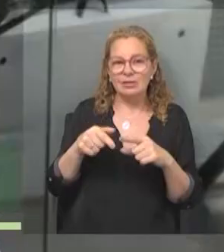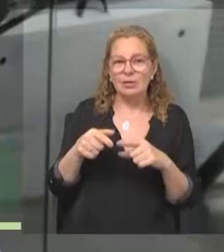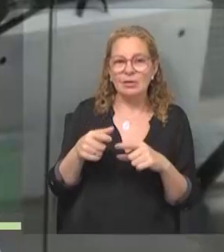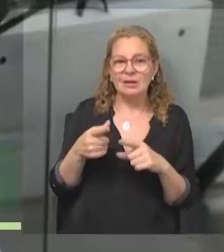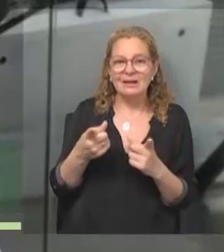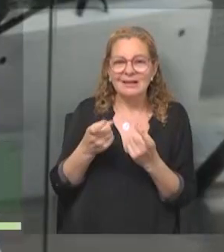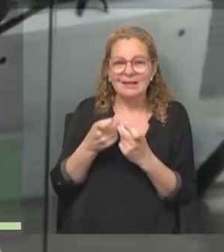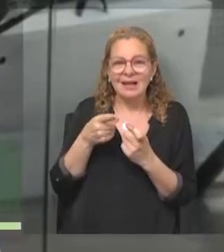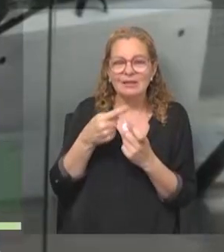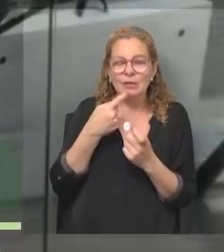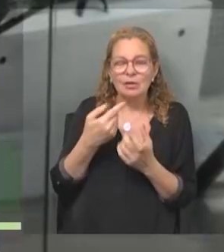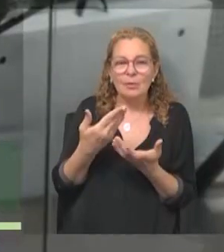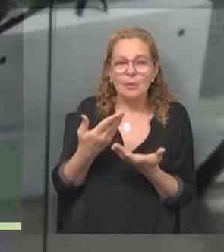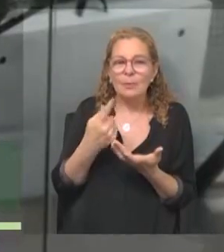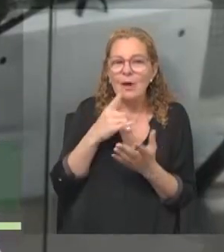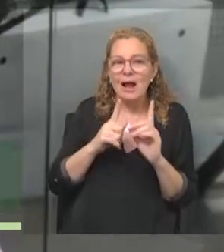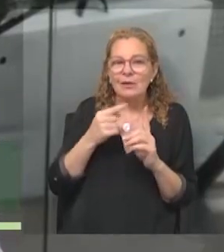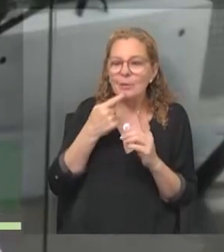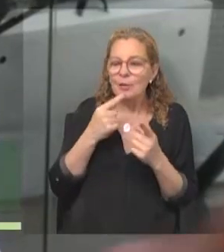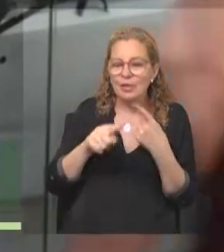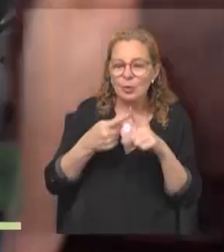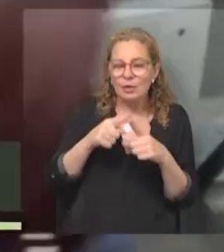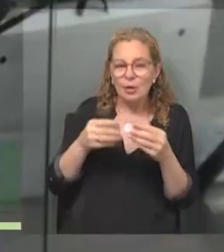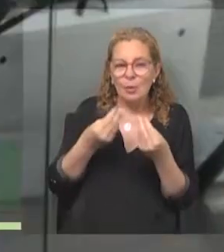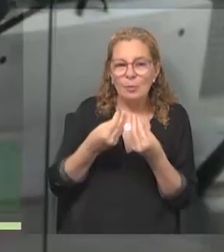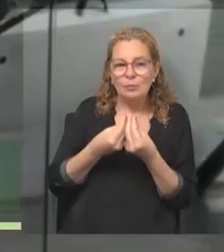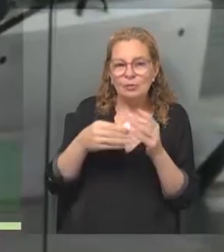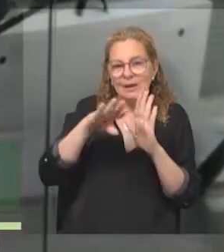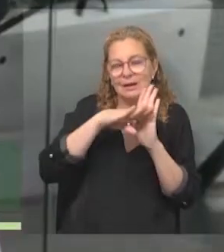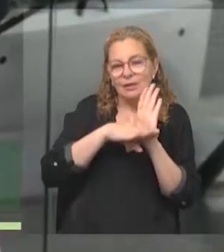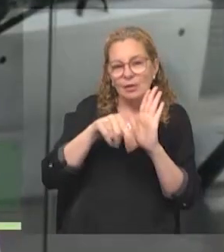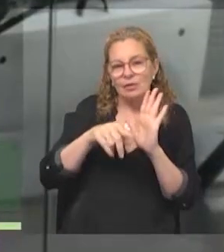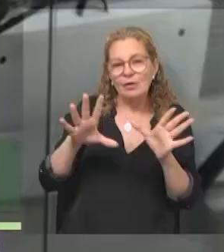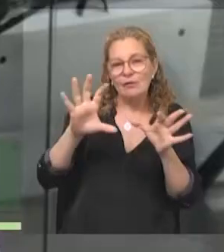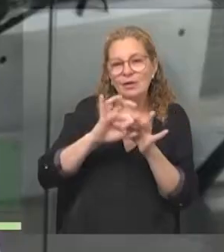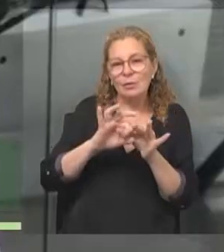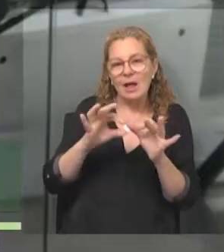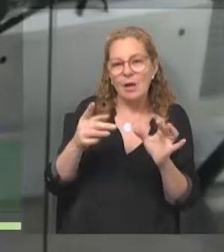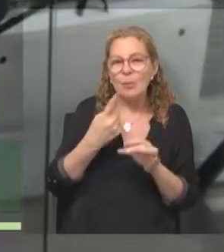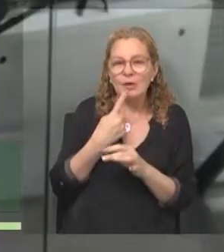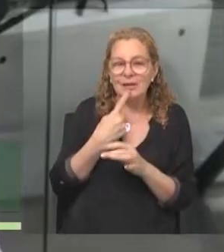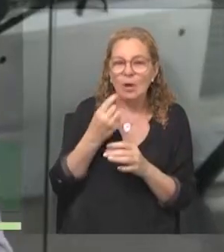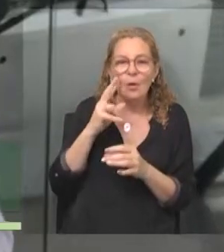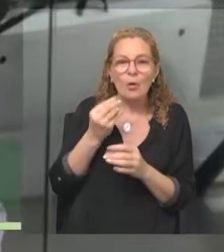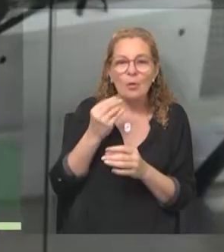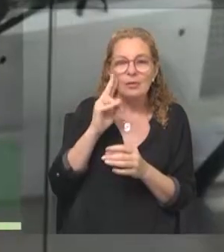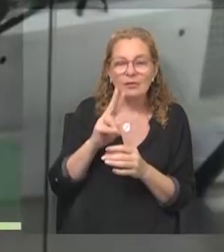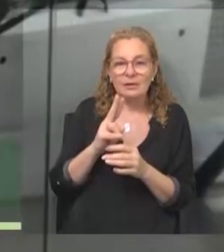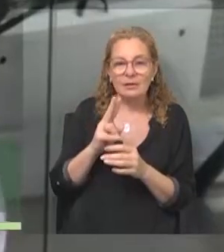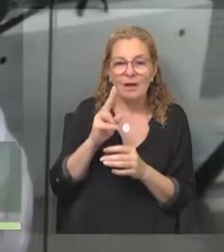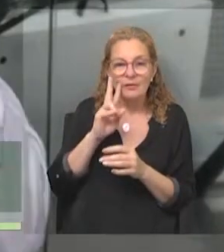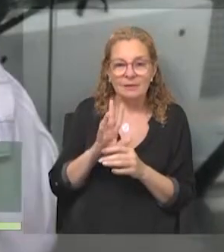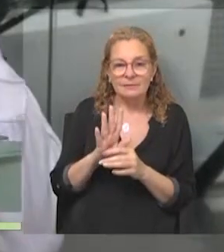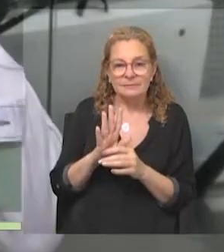Qué necesidades también te consulto por ejemplo algo que se ha discutido mucho de legislación de estos temas vinculados a la política cómo lo estás viendo a